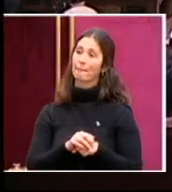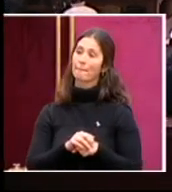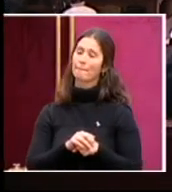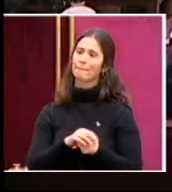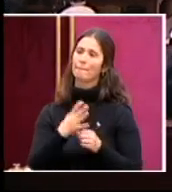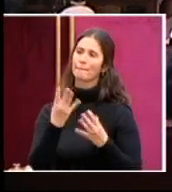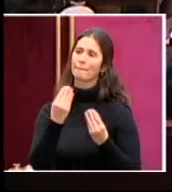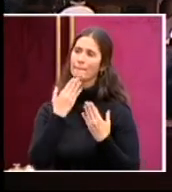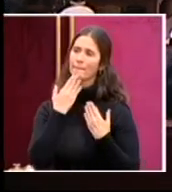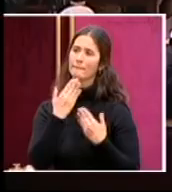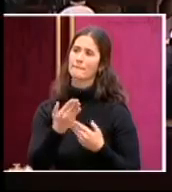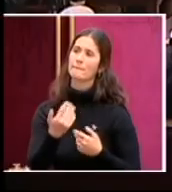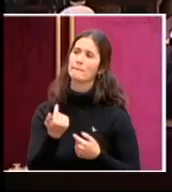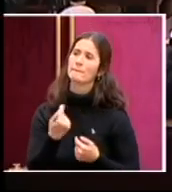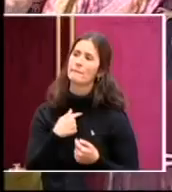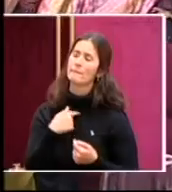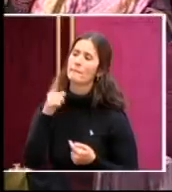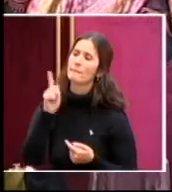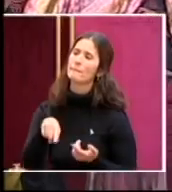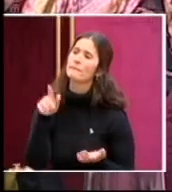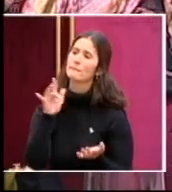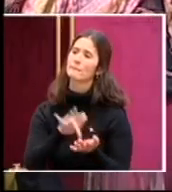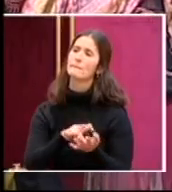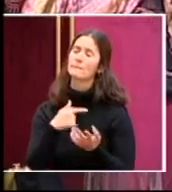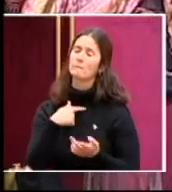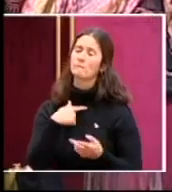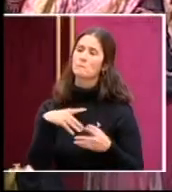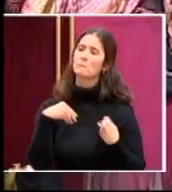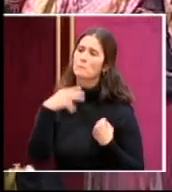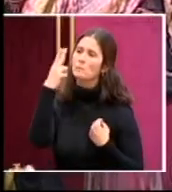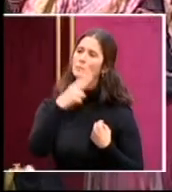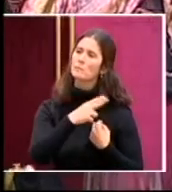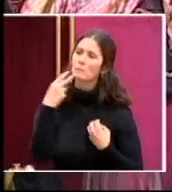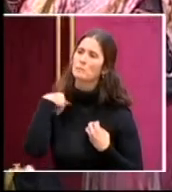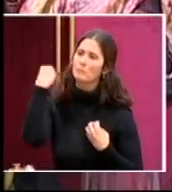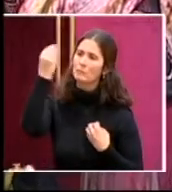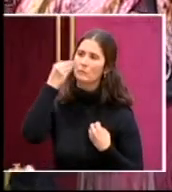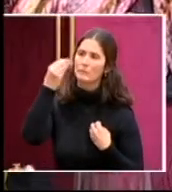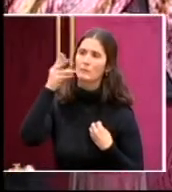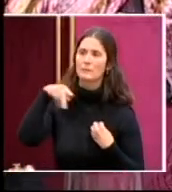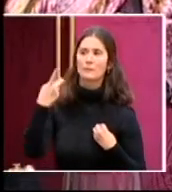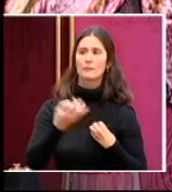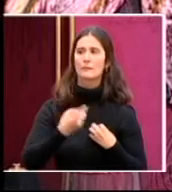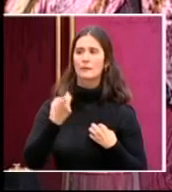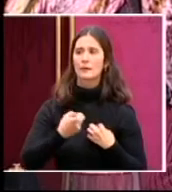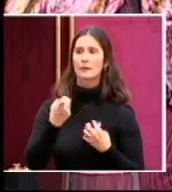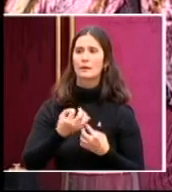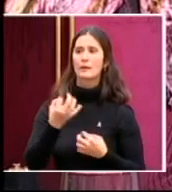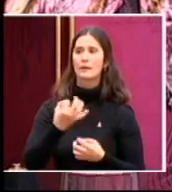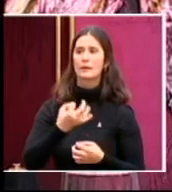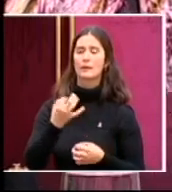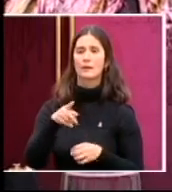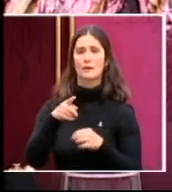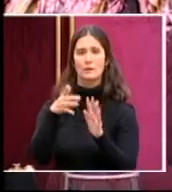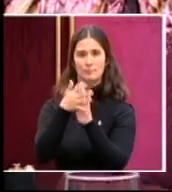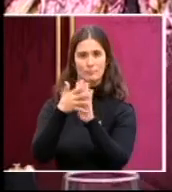Muchas gracias. Nosotros también celebramos este compromiso, pero creemos que es necesario hablar de esta